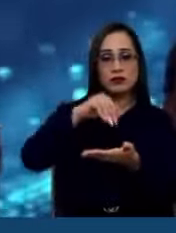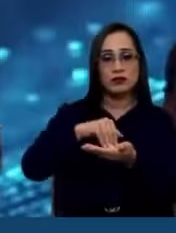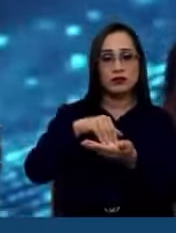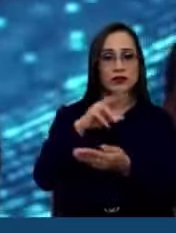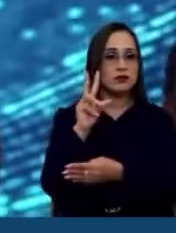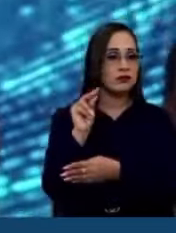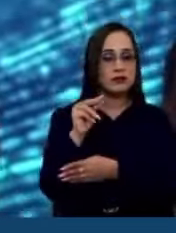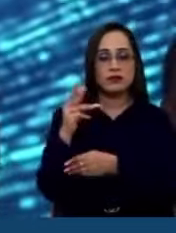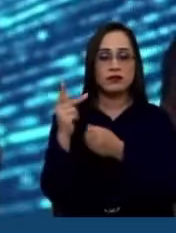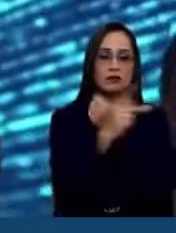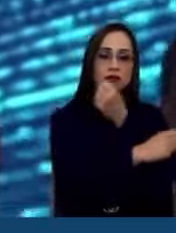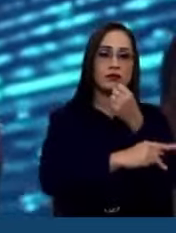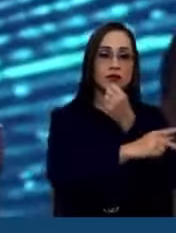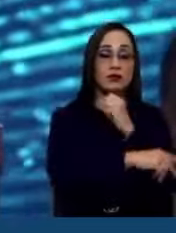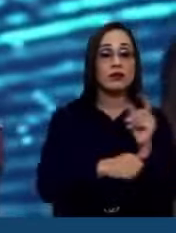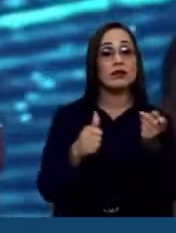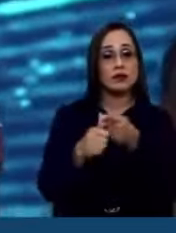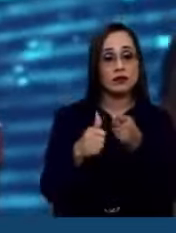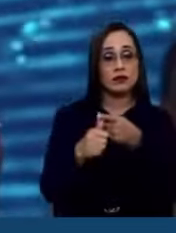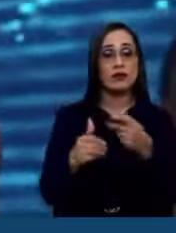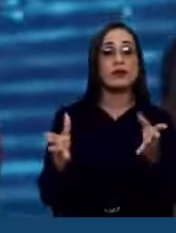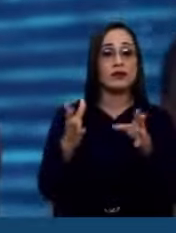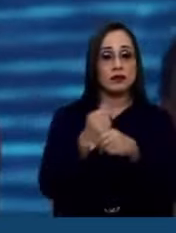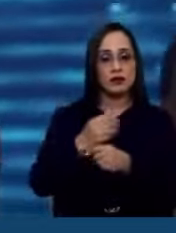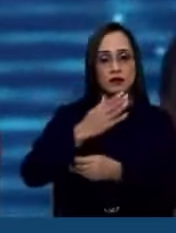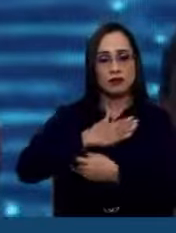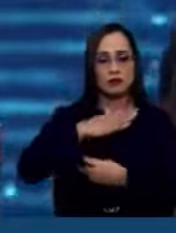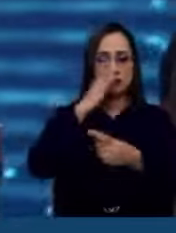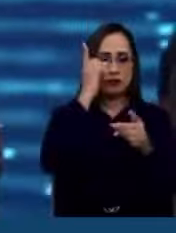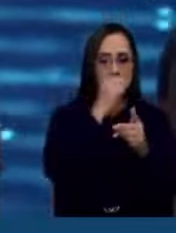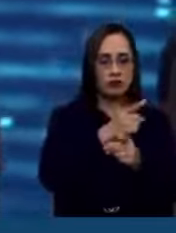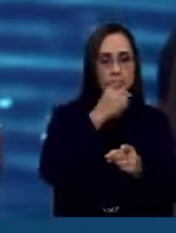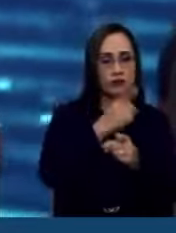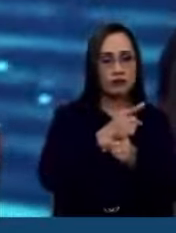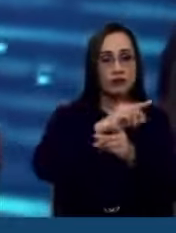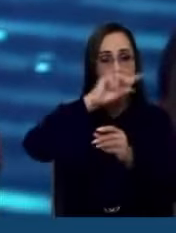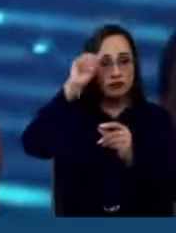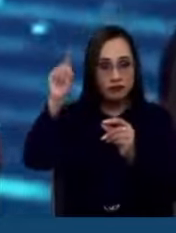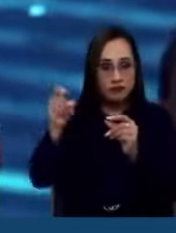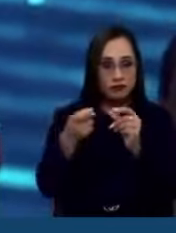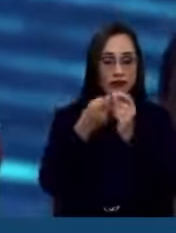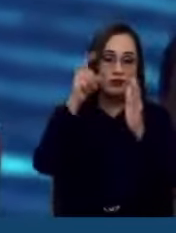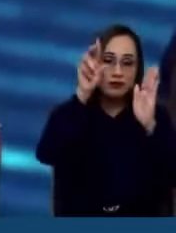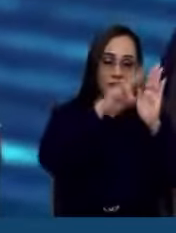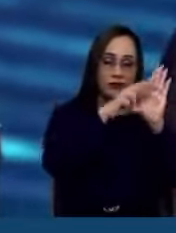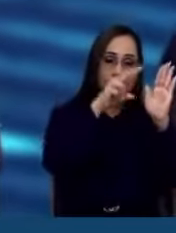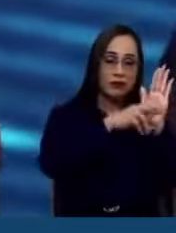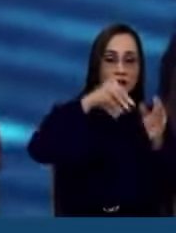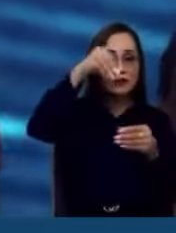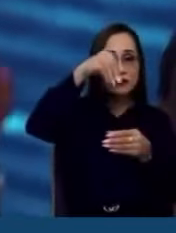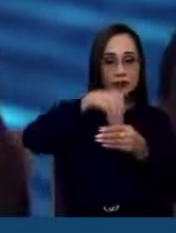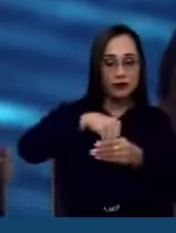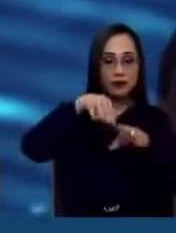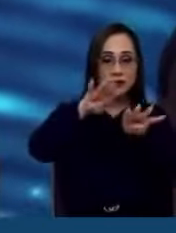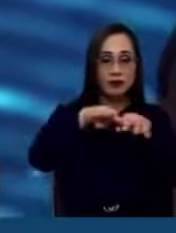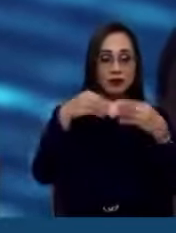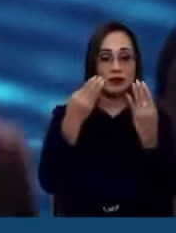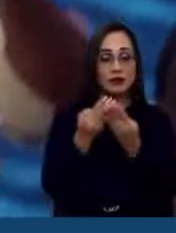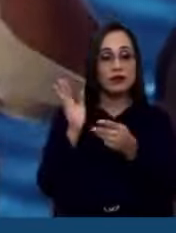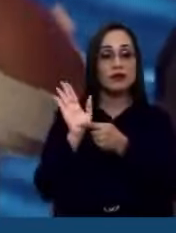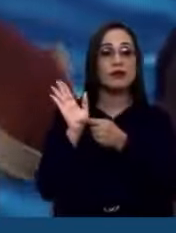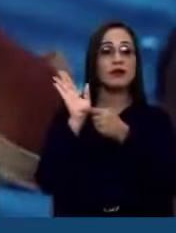el país lo primero que tenemos que hacer y mi compromiso es retomar la reforma al reglamento interno de la asamblea